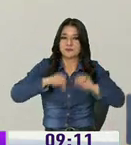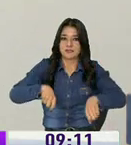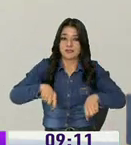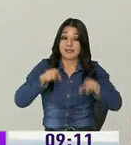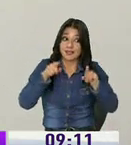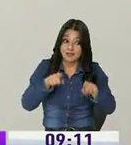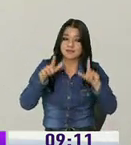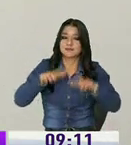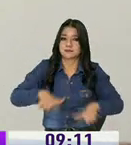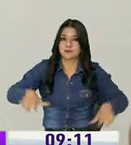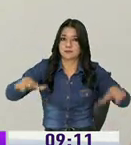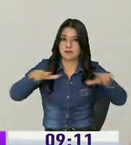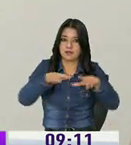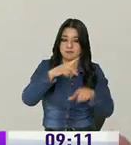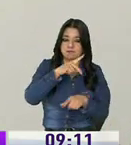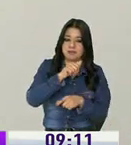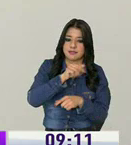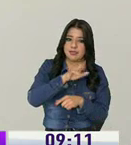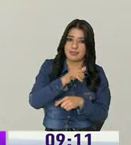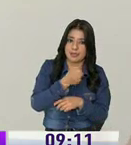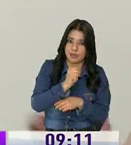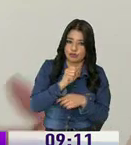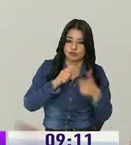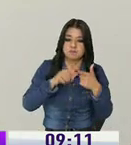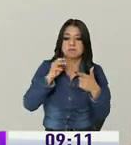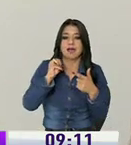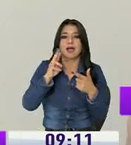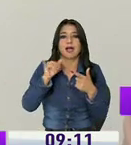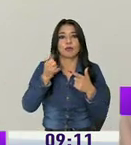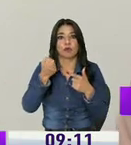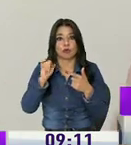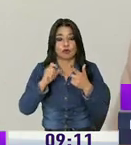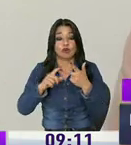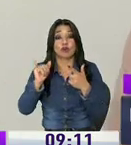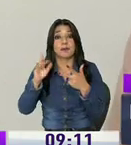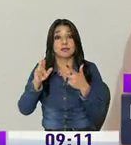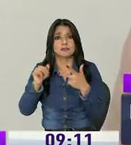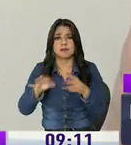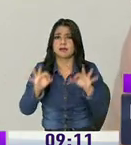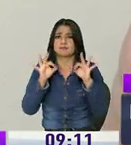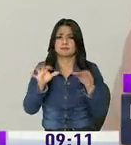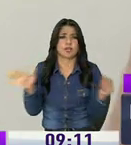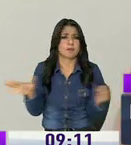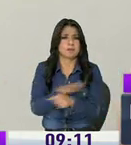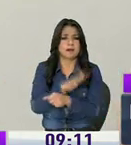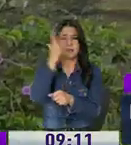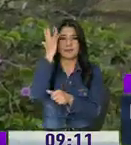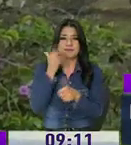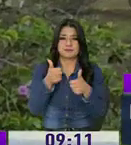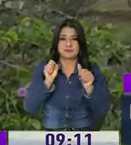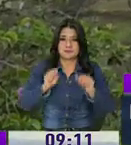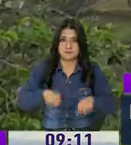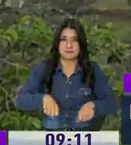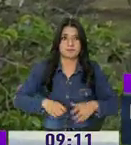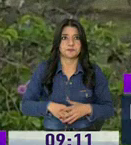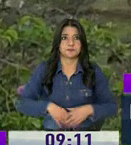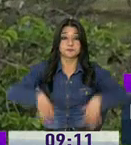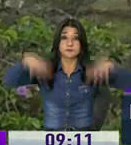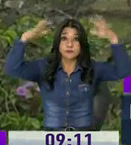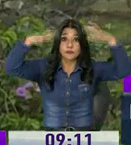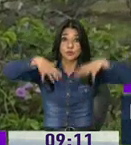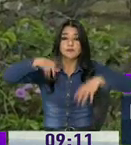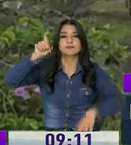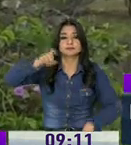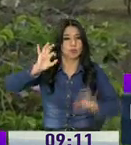esos lugares como Casaderos, como Mangaburco y Borlaspamba se vistan completamente de amarillo. Las lluvias que se necesitaban